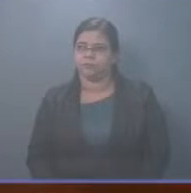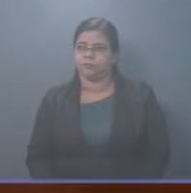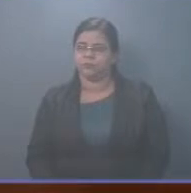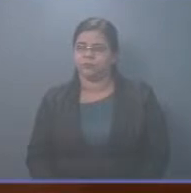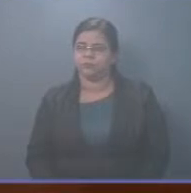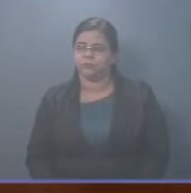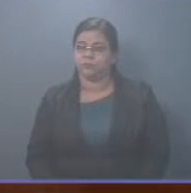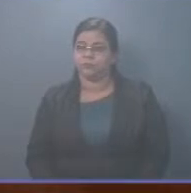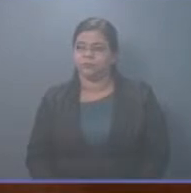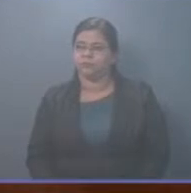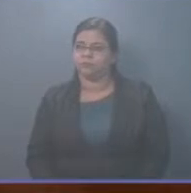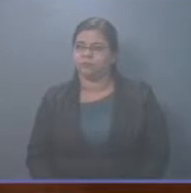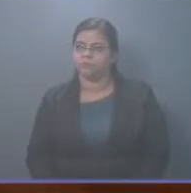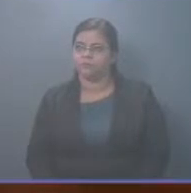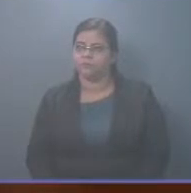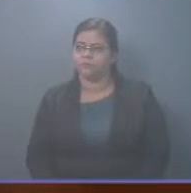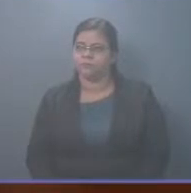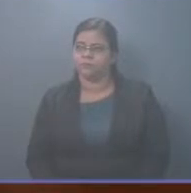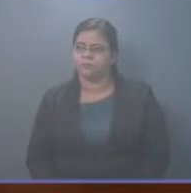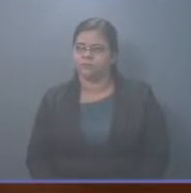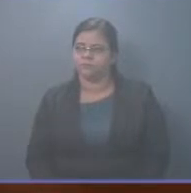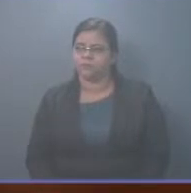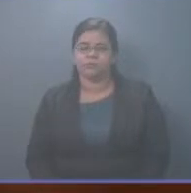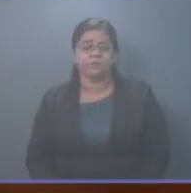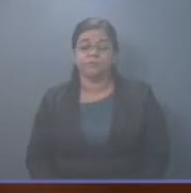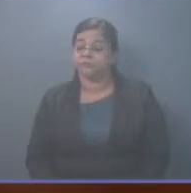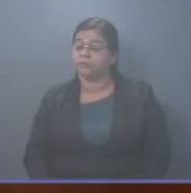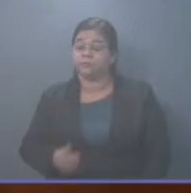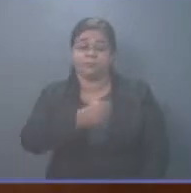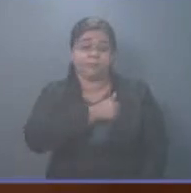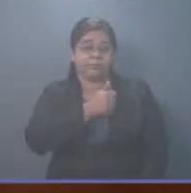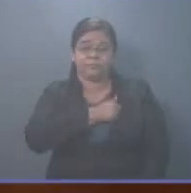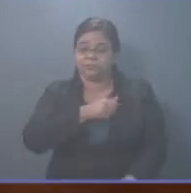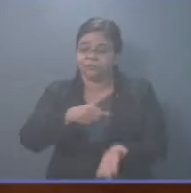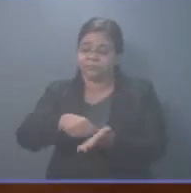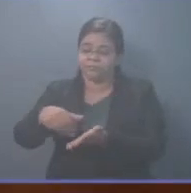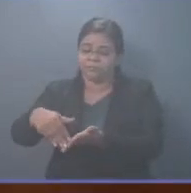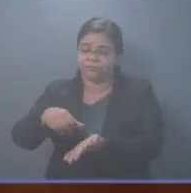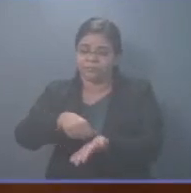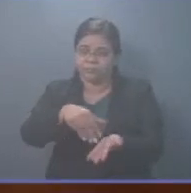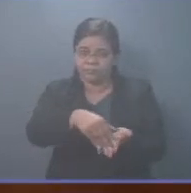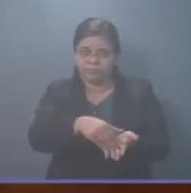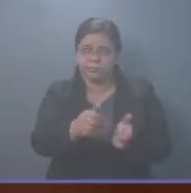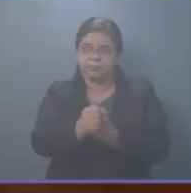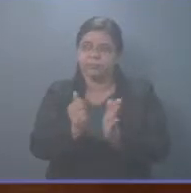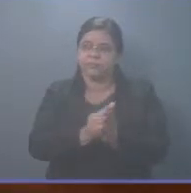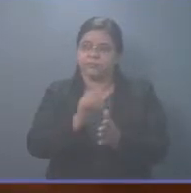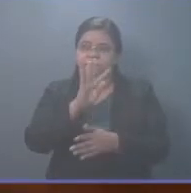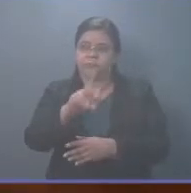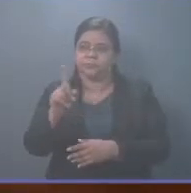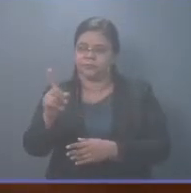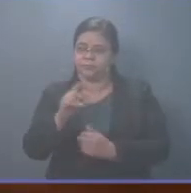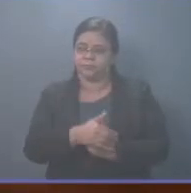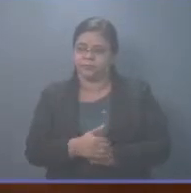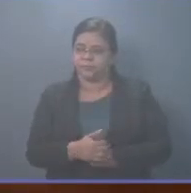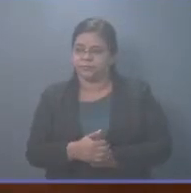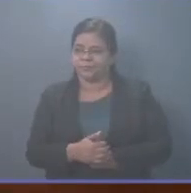Pues, vamos al siguiente. Responsabilidades municipales, artículo 41.